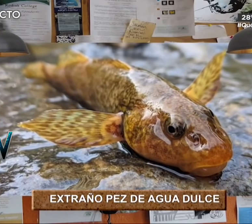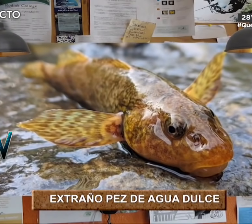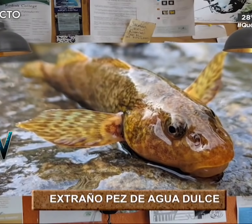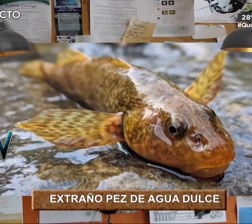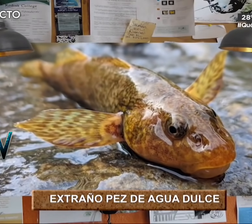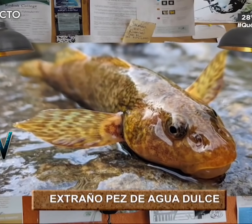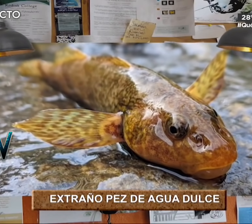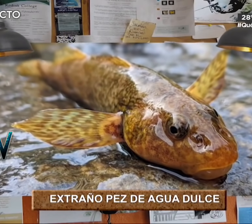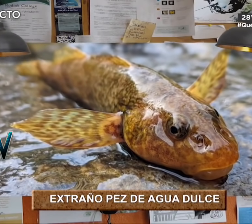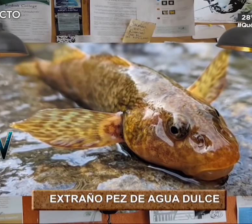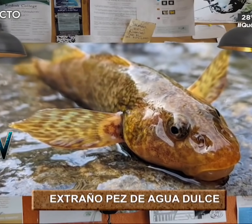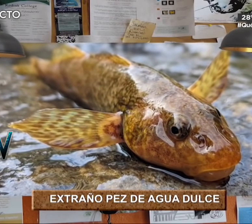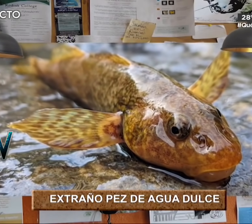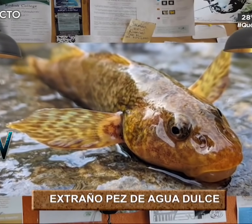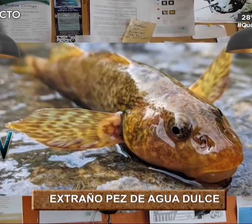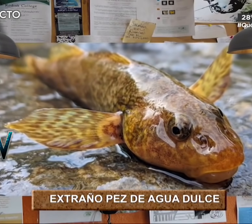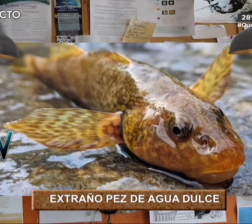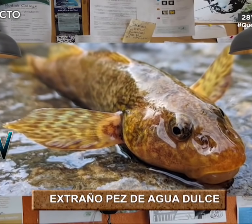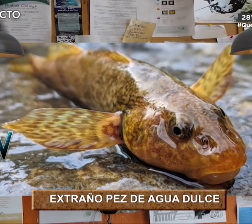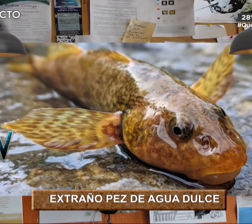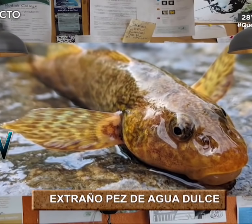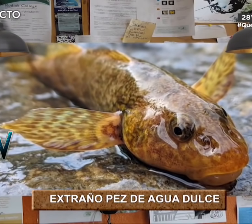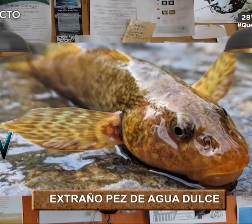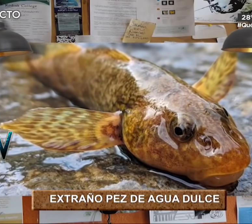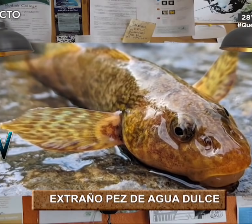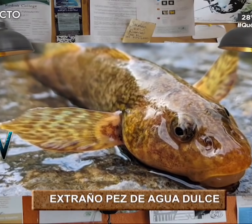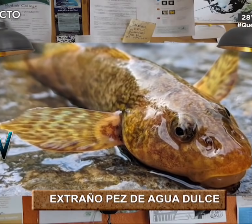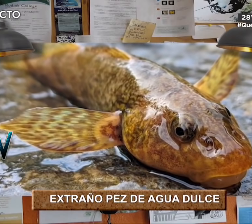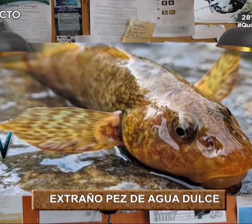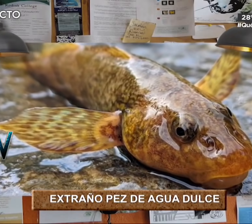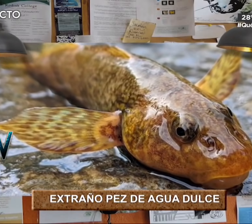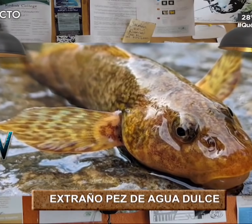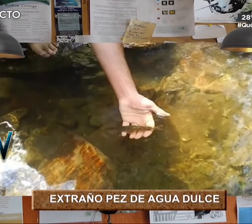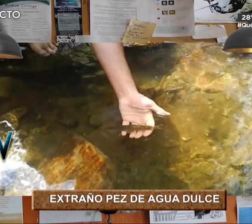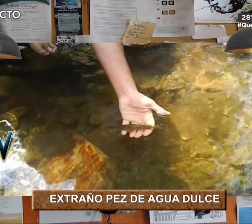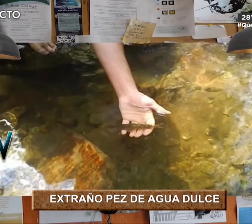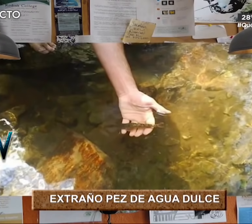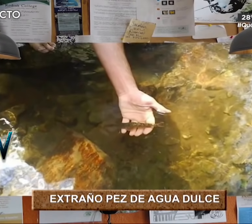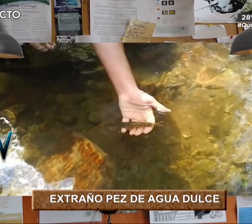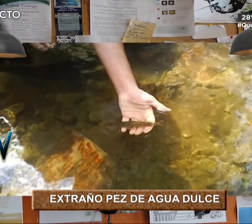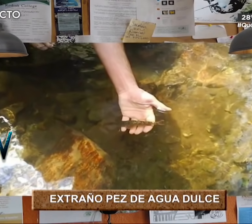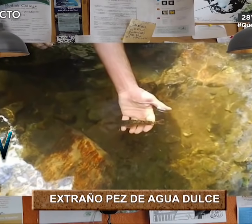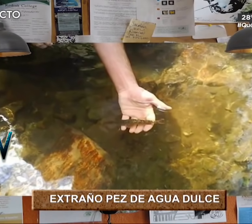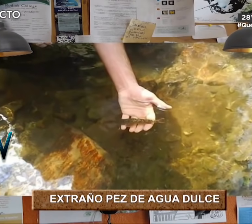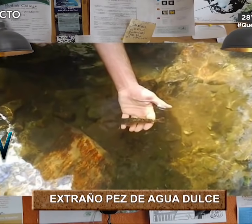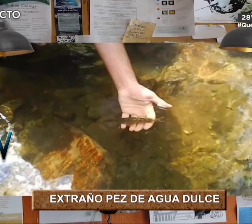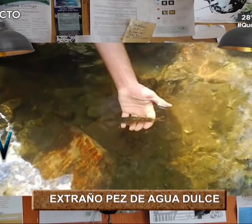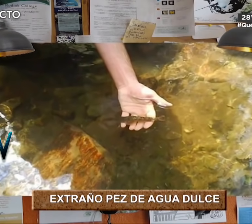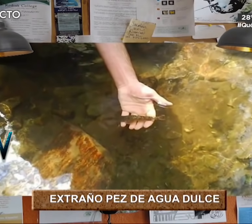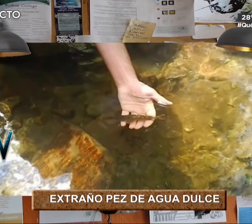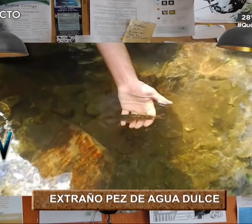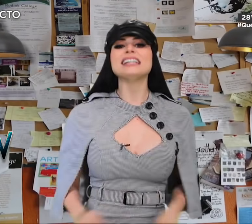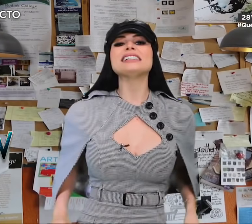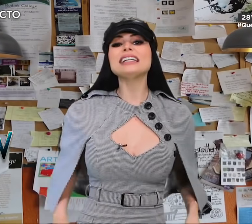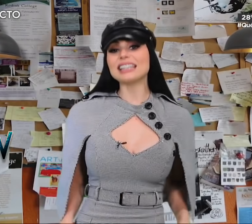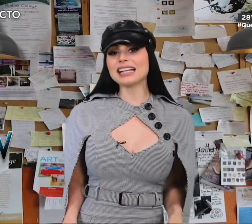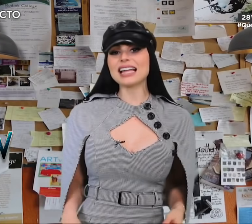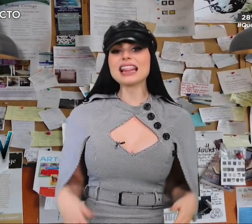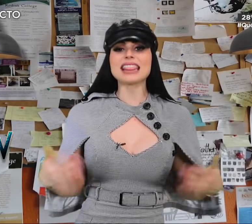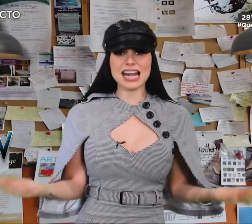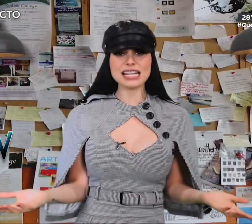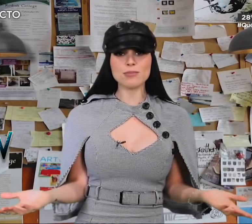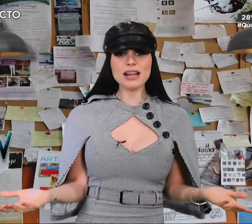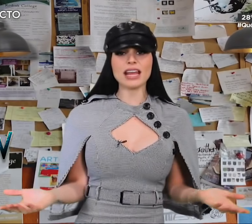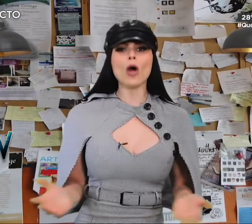en el sureste de Europa. Es uno de los pocos eslabones que nos conectan con tan remoto pasado. Se